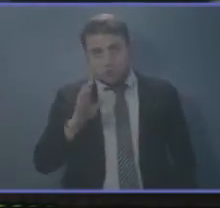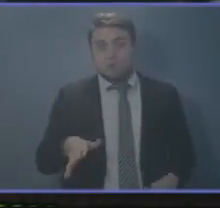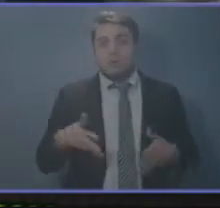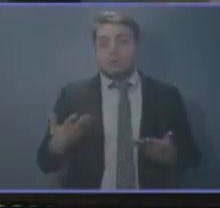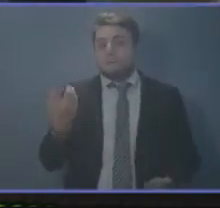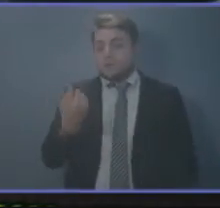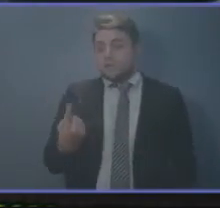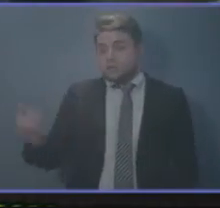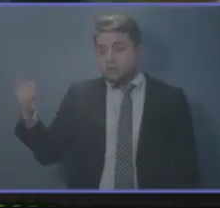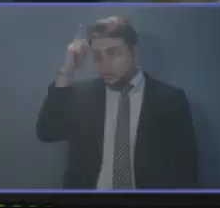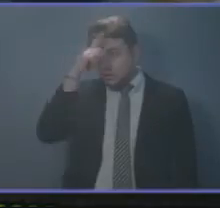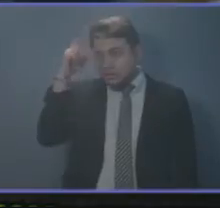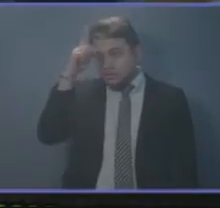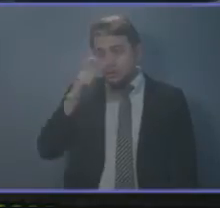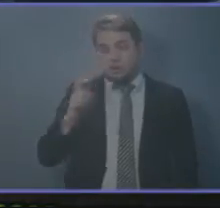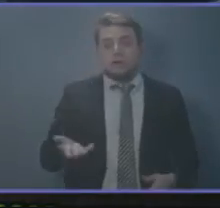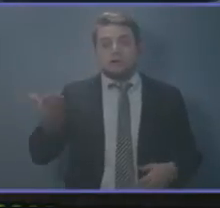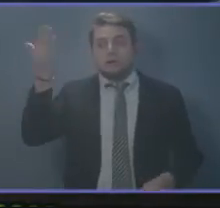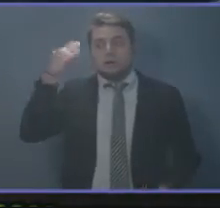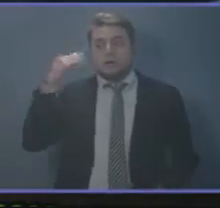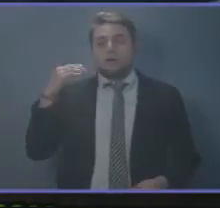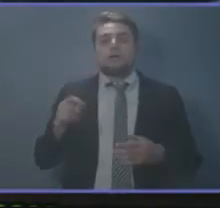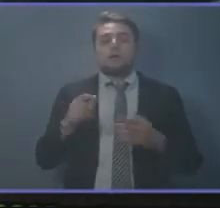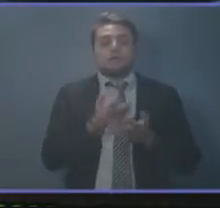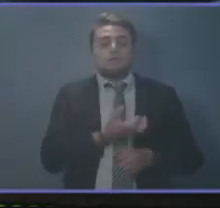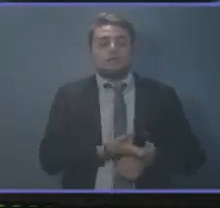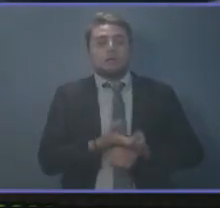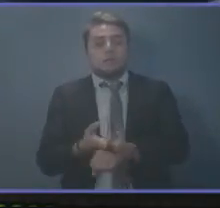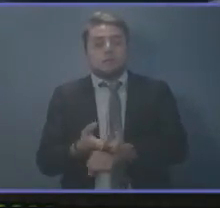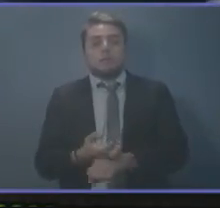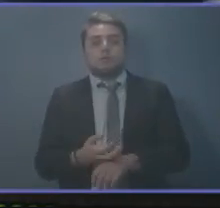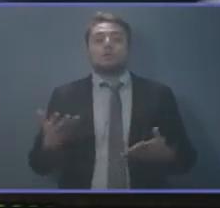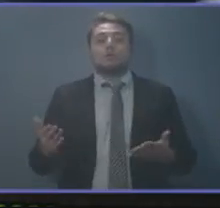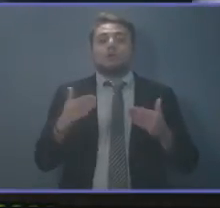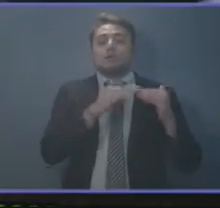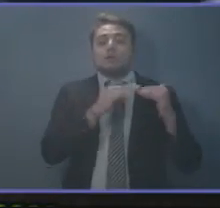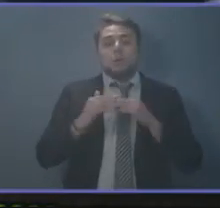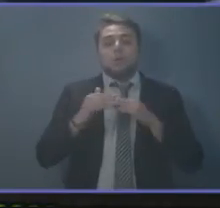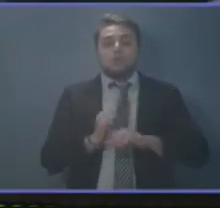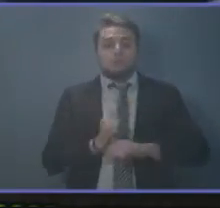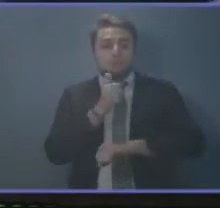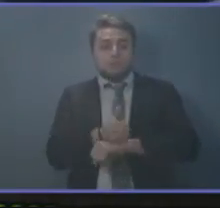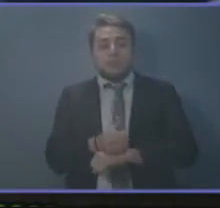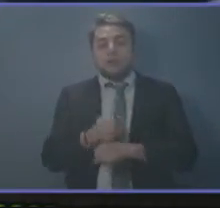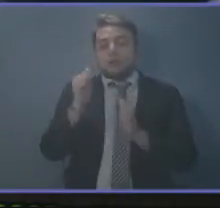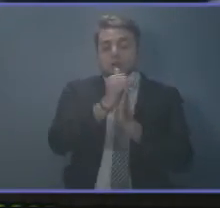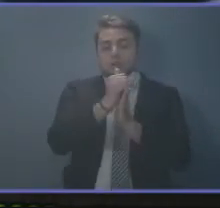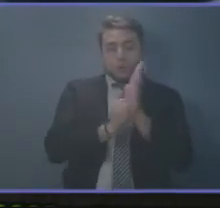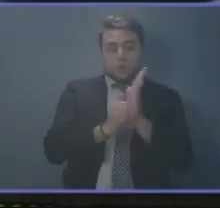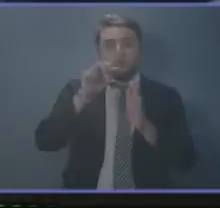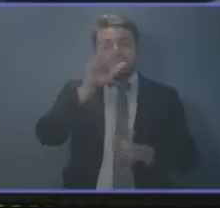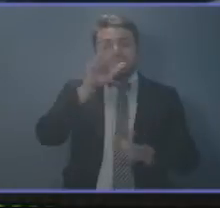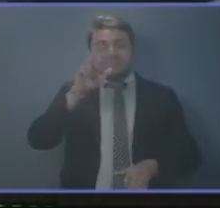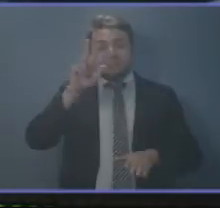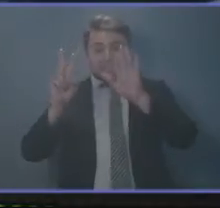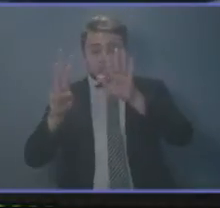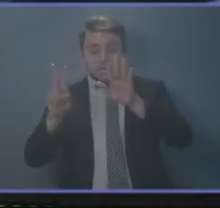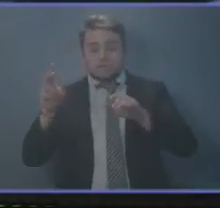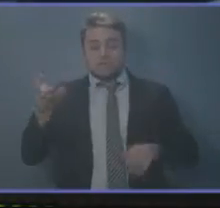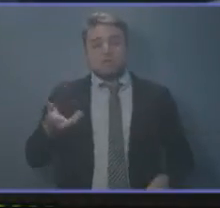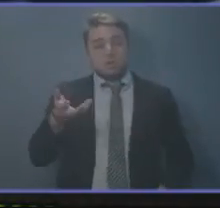sector transporte y tiene como su base el artículo 37 y 38 de nuestra